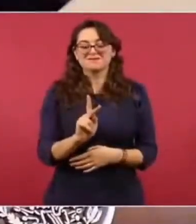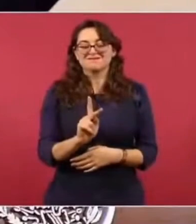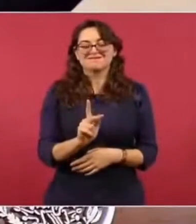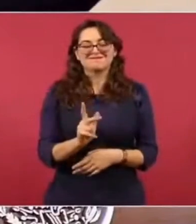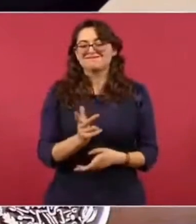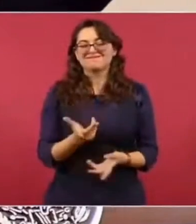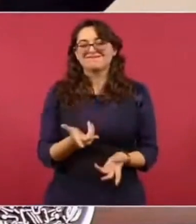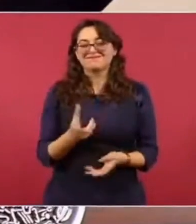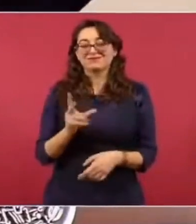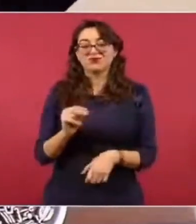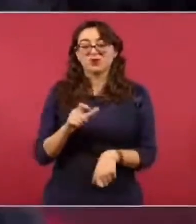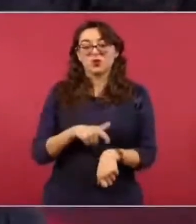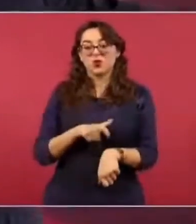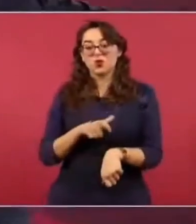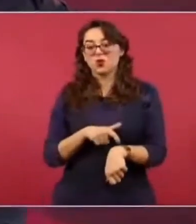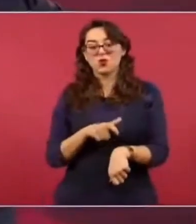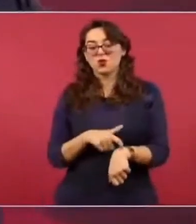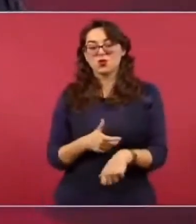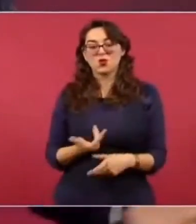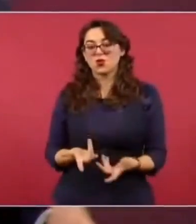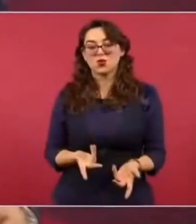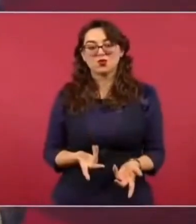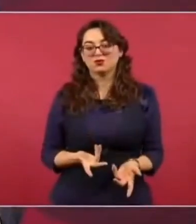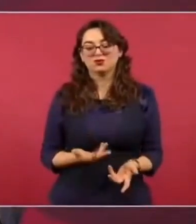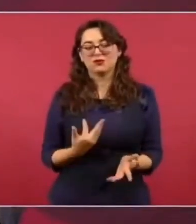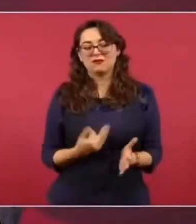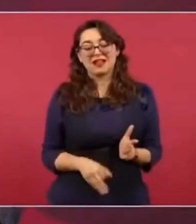Pero ¿por qué el gobierno no tiene su banco?